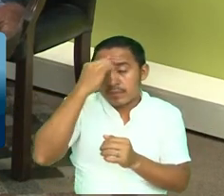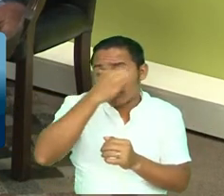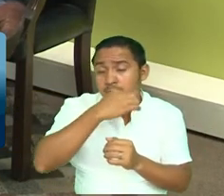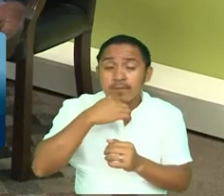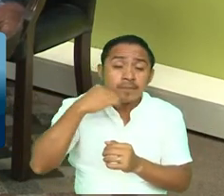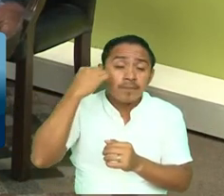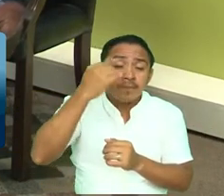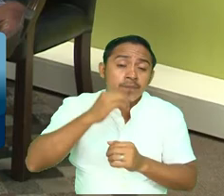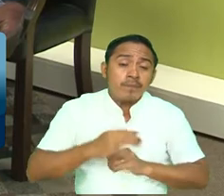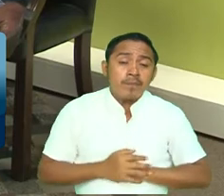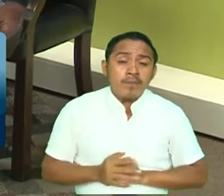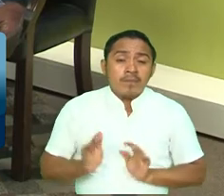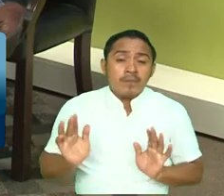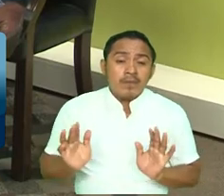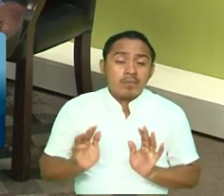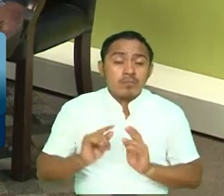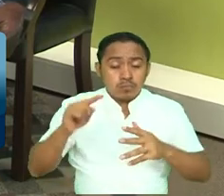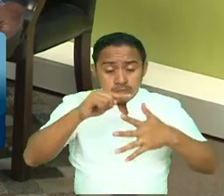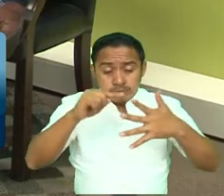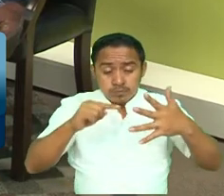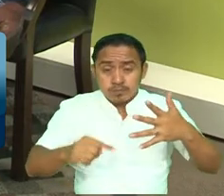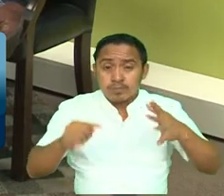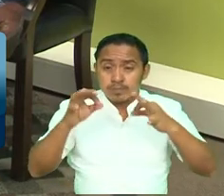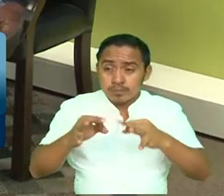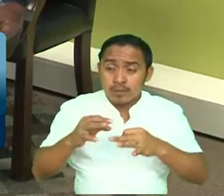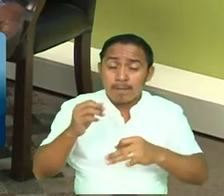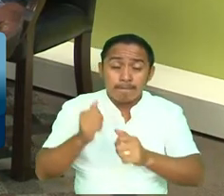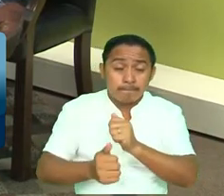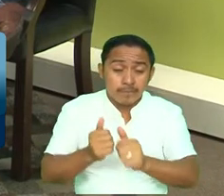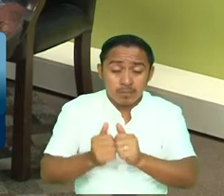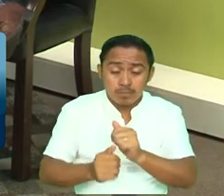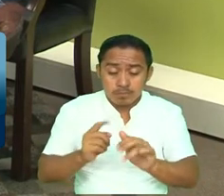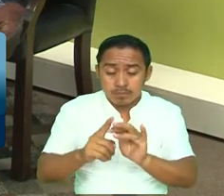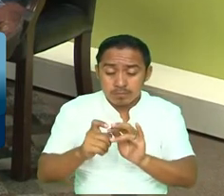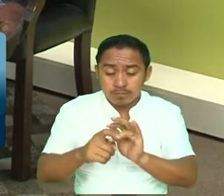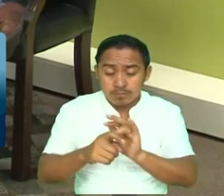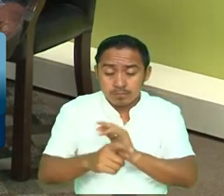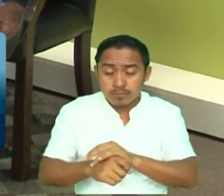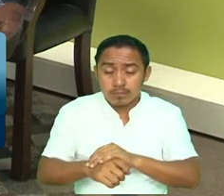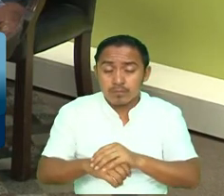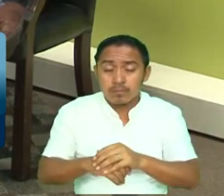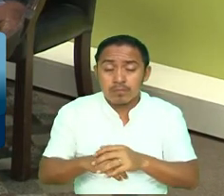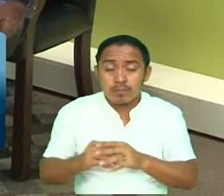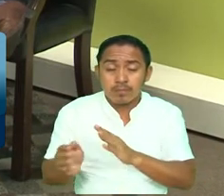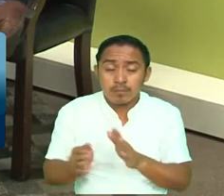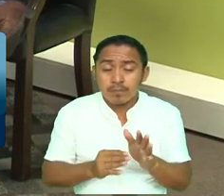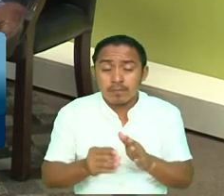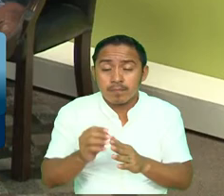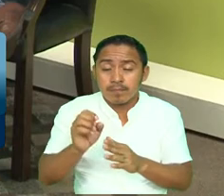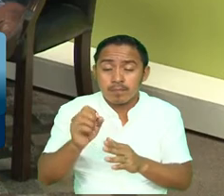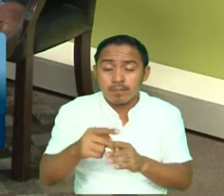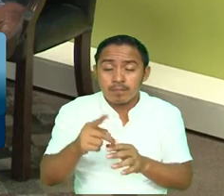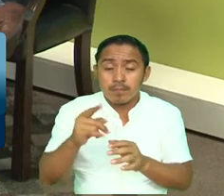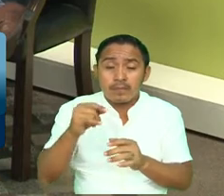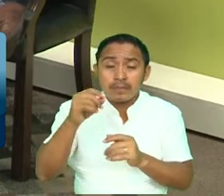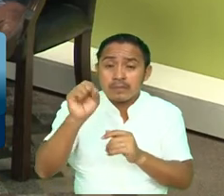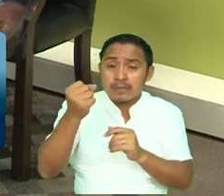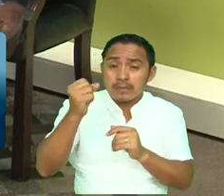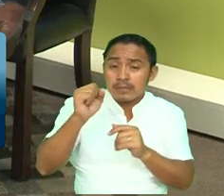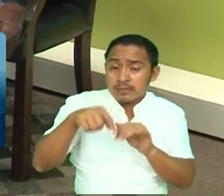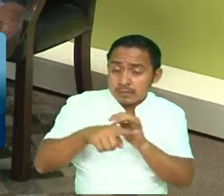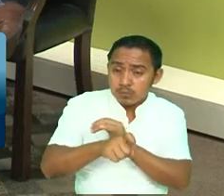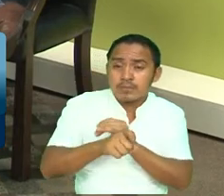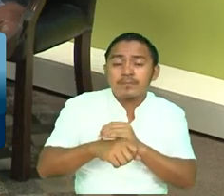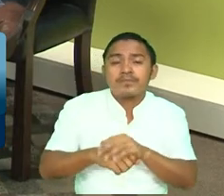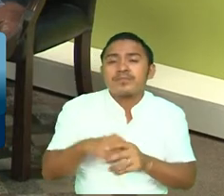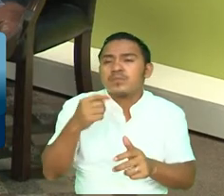excesiva en la cara. Y todo esto van causando tanto daño emocional como psicológico a los pacientes. Yo le decía que el problema,